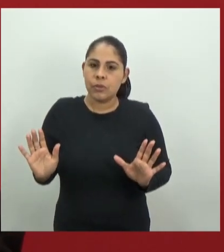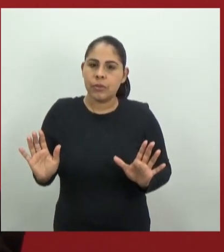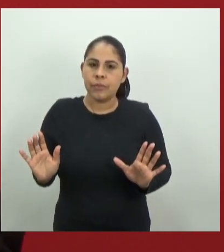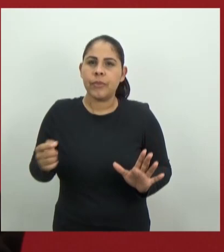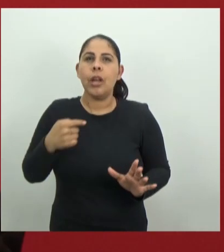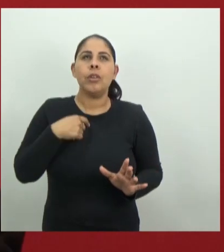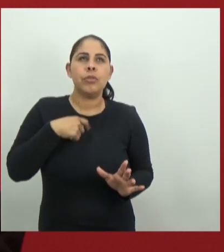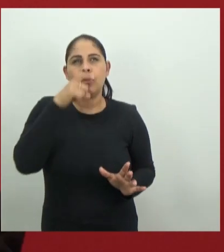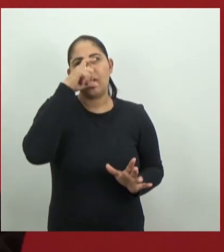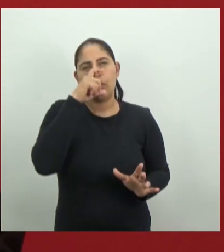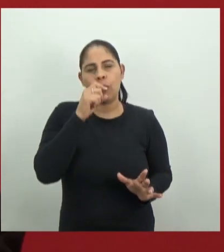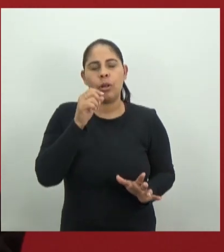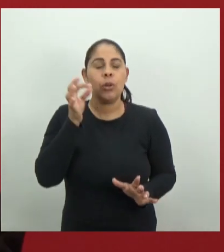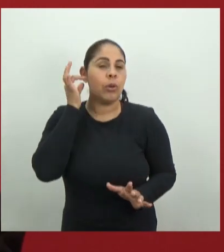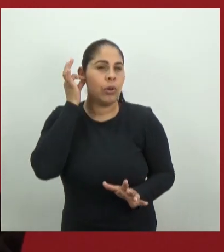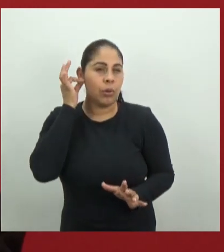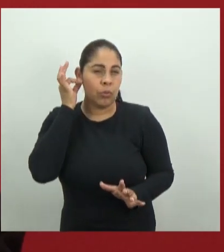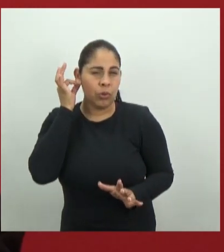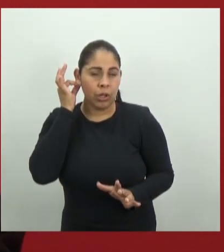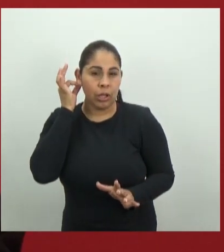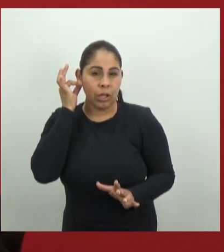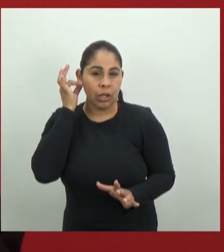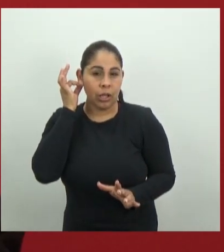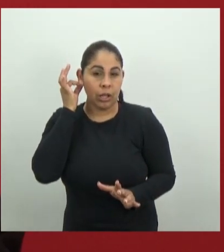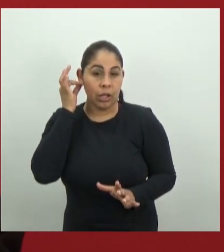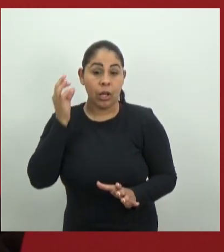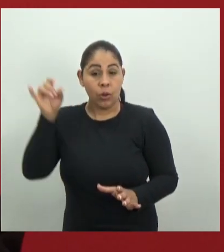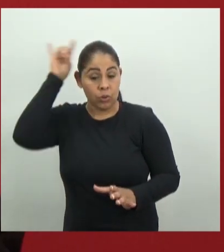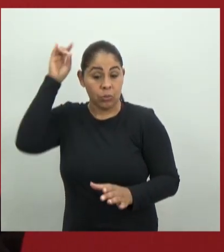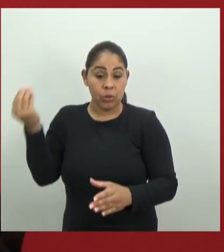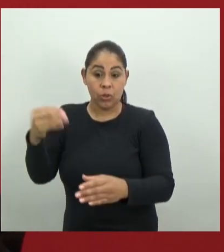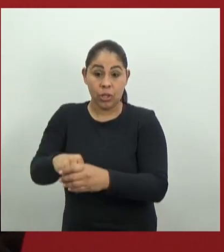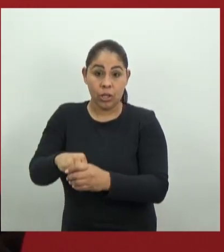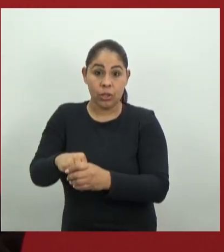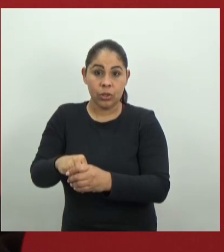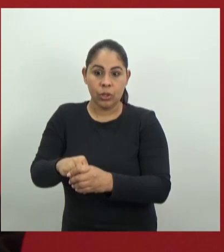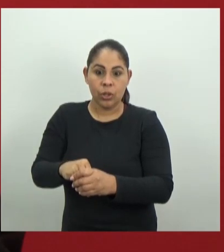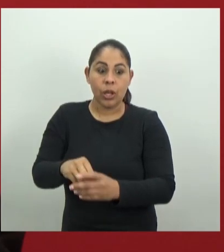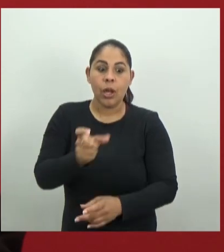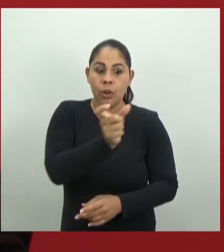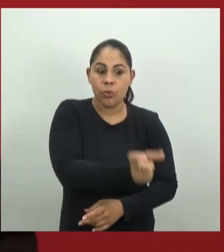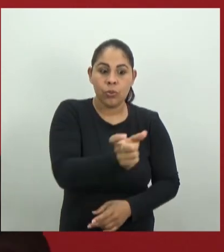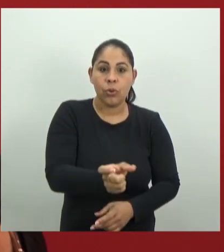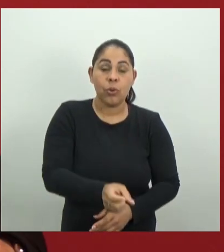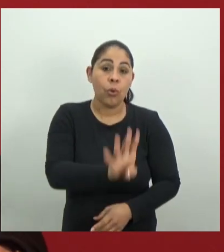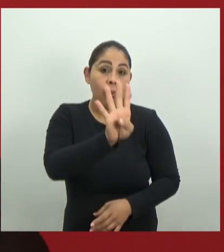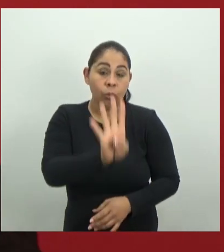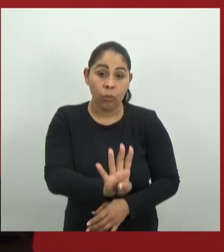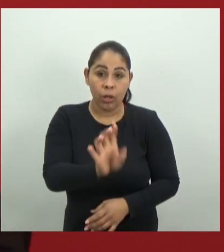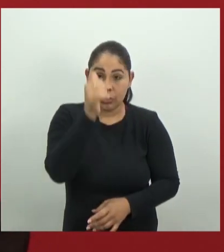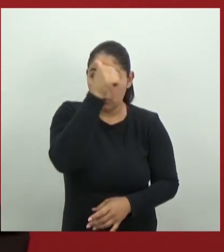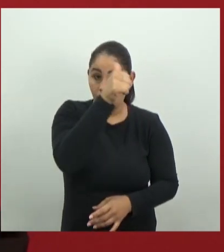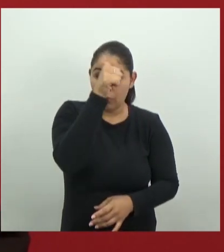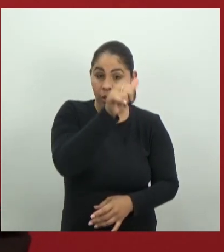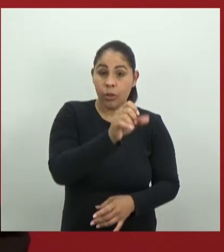acuerdo, que ni cuatro hombres fuertes pudieron con ella. Tenía unas fuerzas